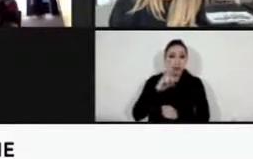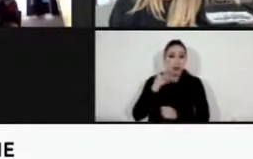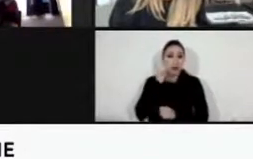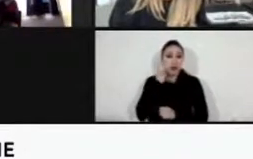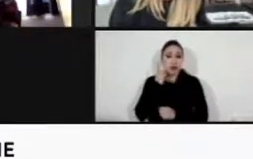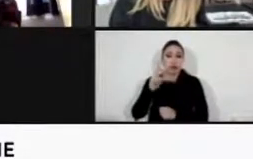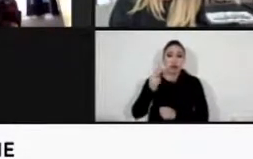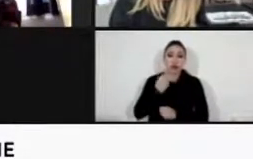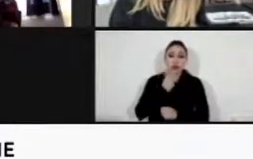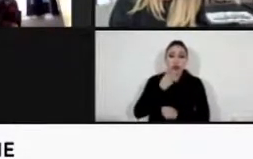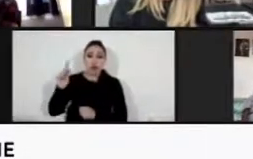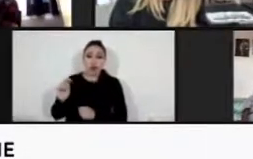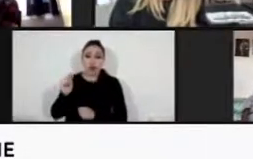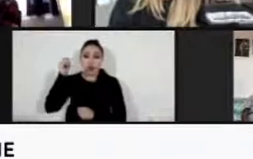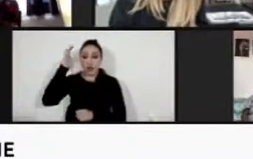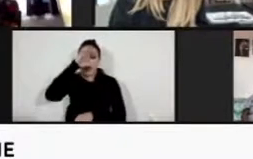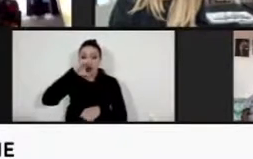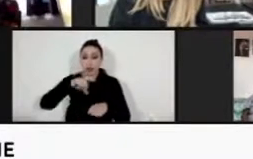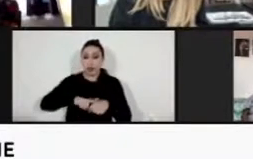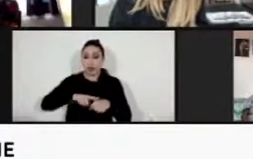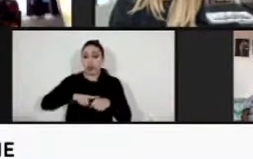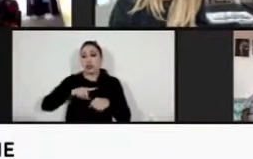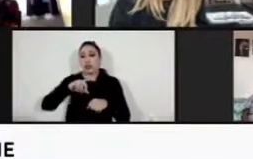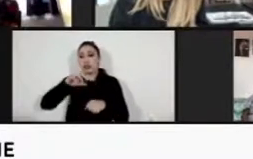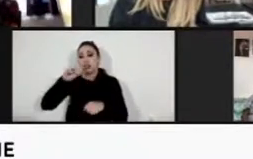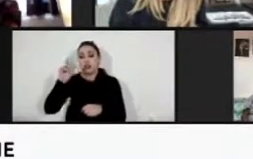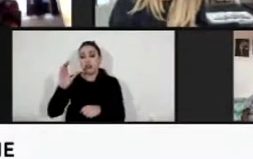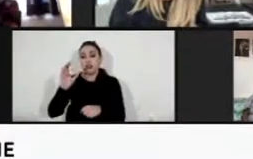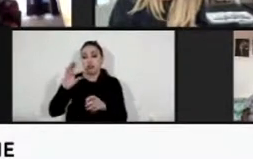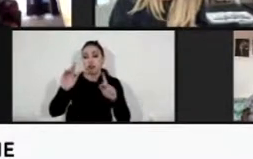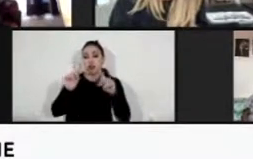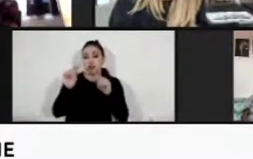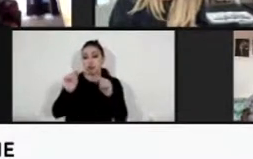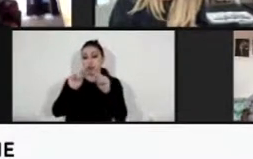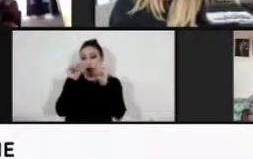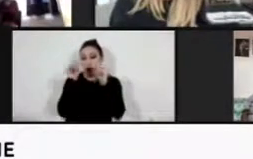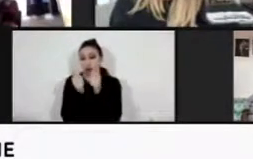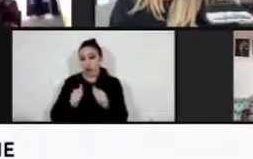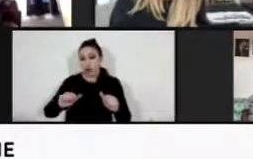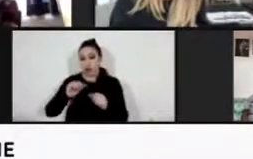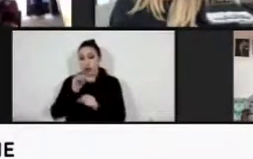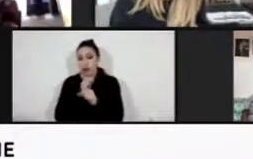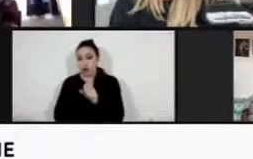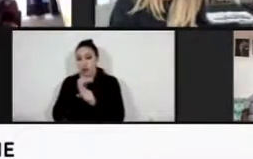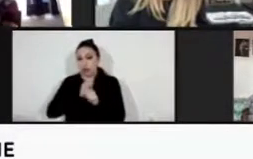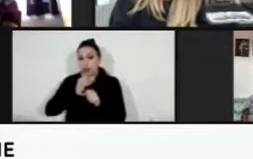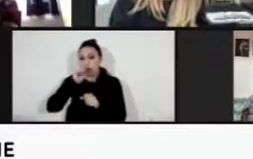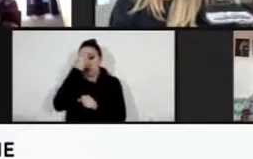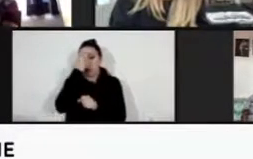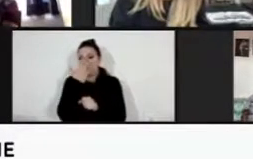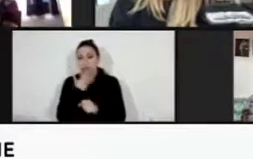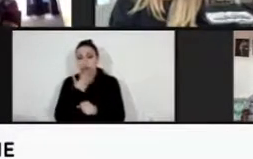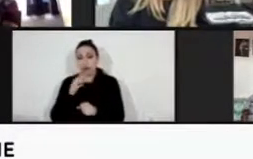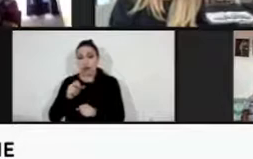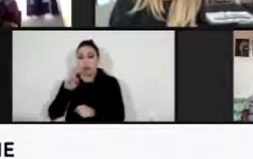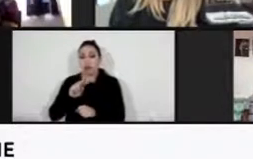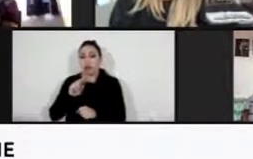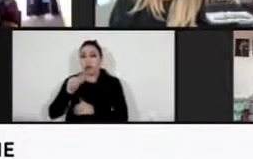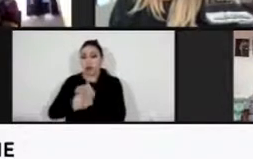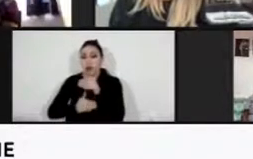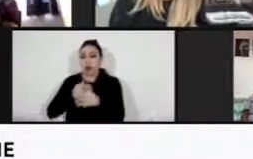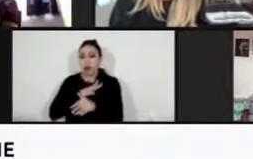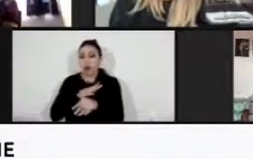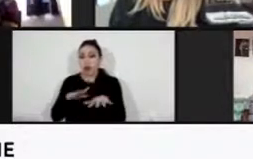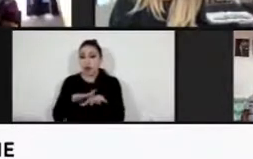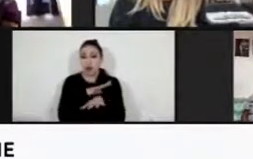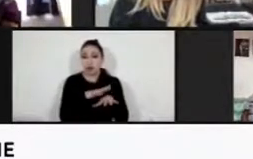y el conocimiento enaltecen el espíritu humano, hacen al hombre ilustrado y libera su esencia, porque la